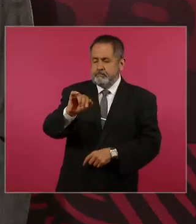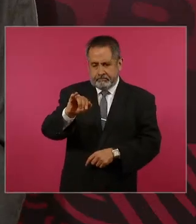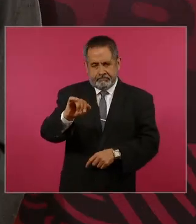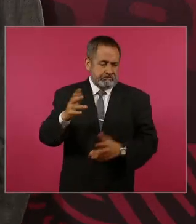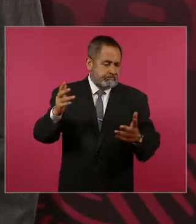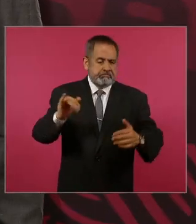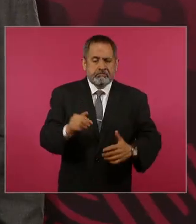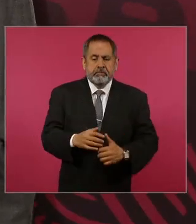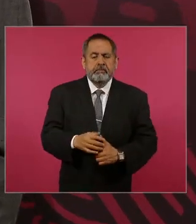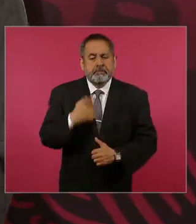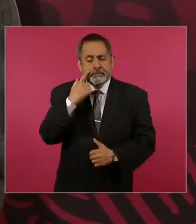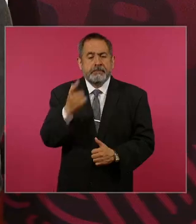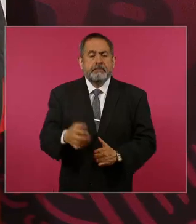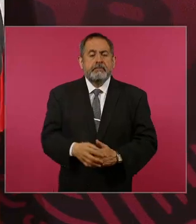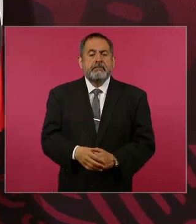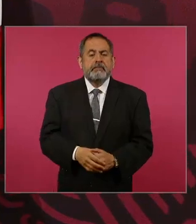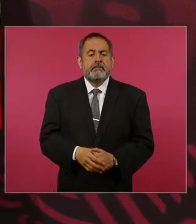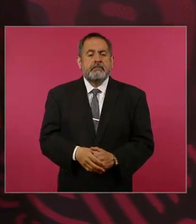cuando